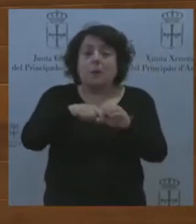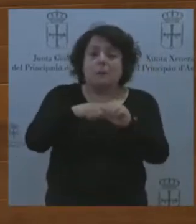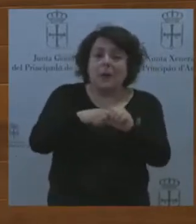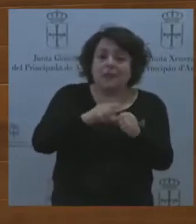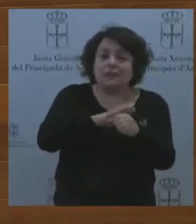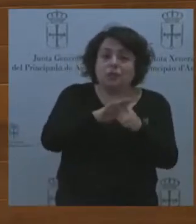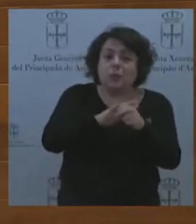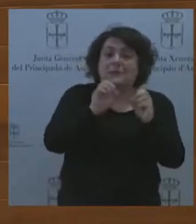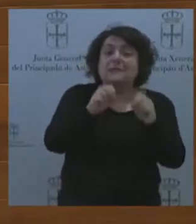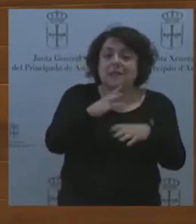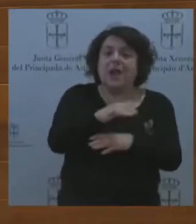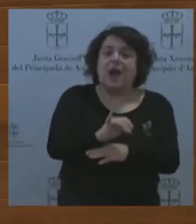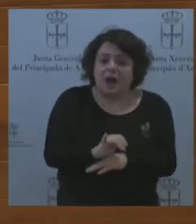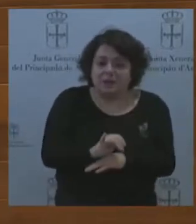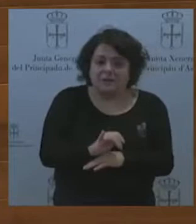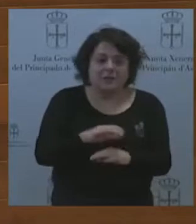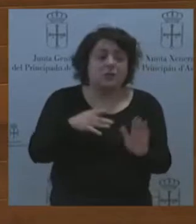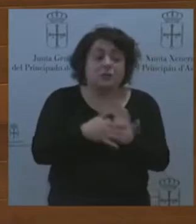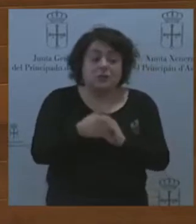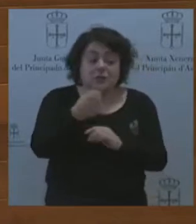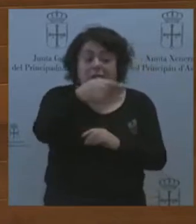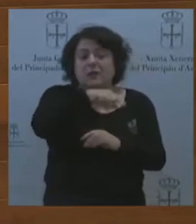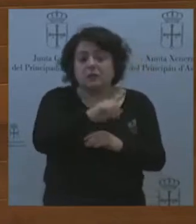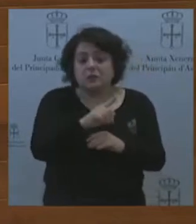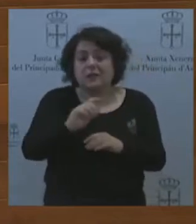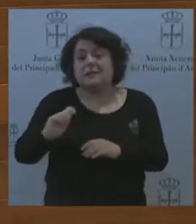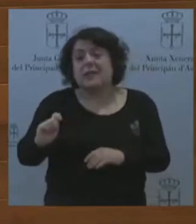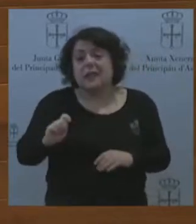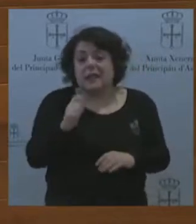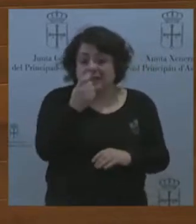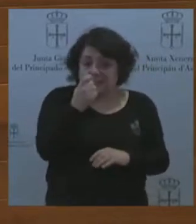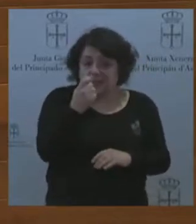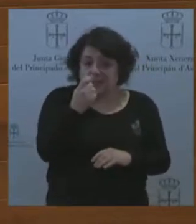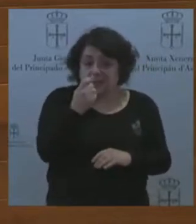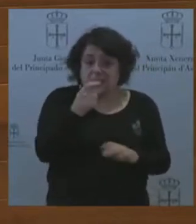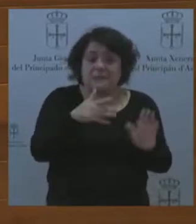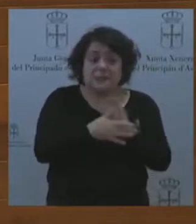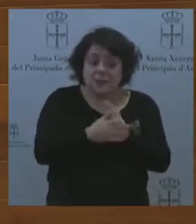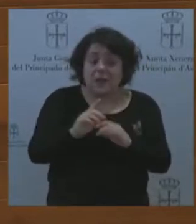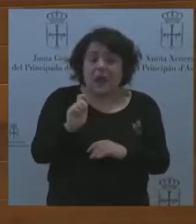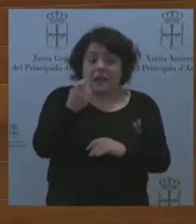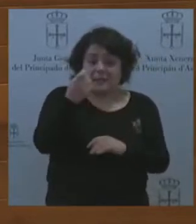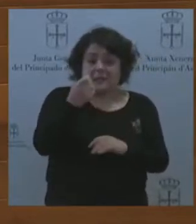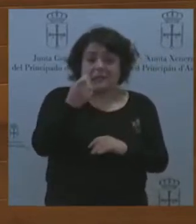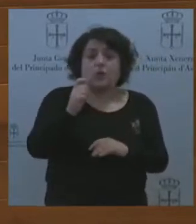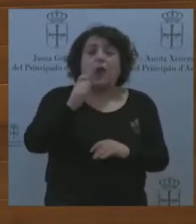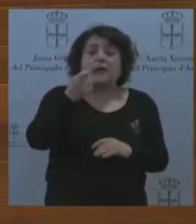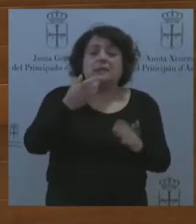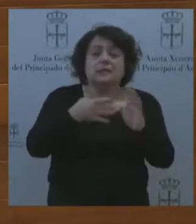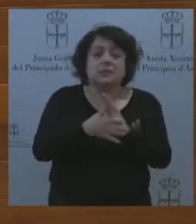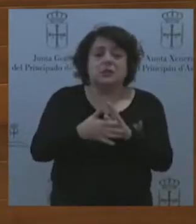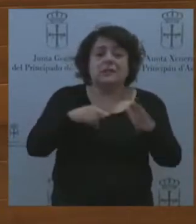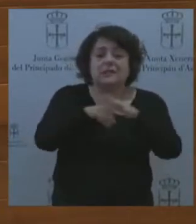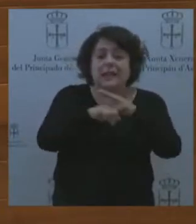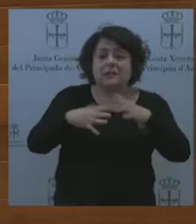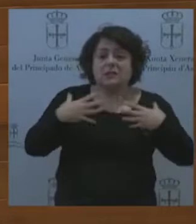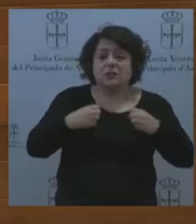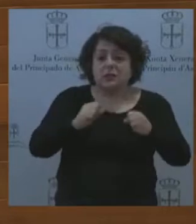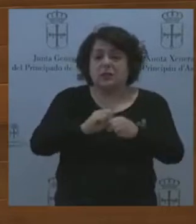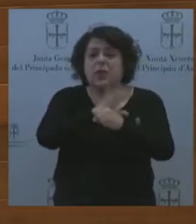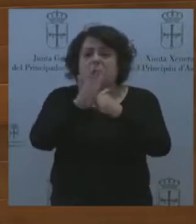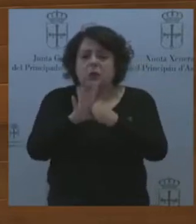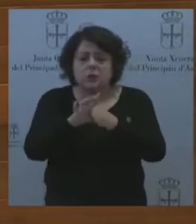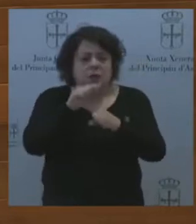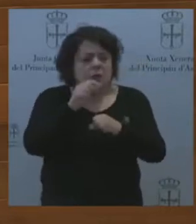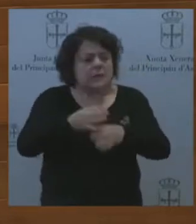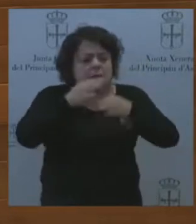entienden por éxito, señorías? Es un éxito esa gestión sanitaria de la pandemia de la que presumen cuando casi acaban con